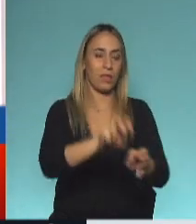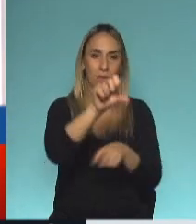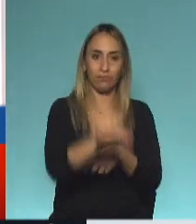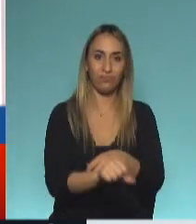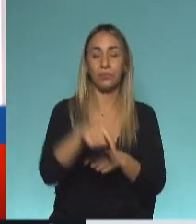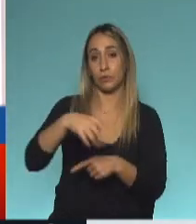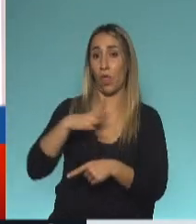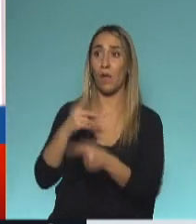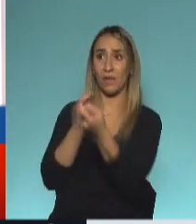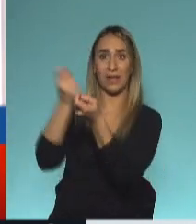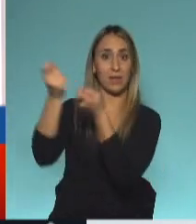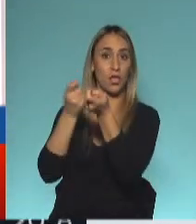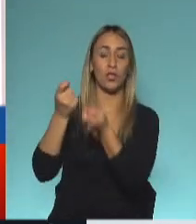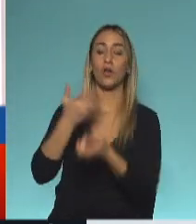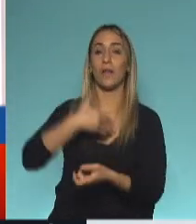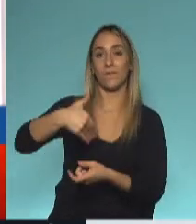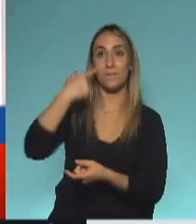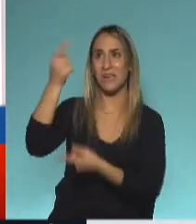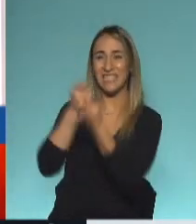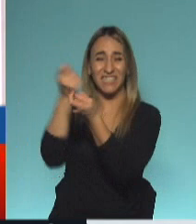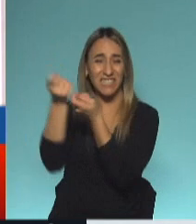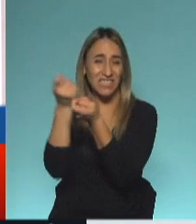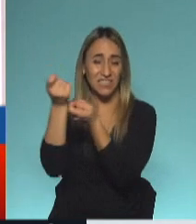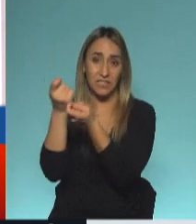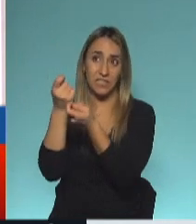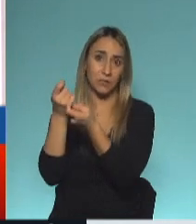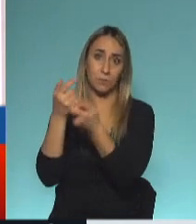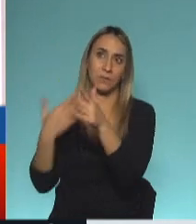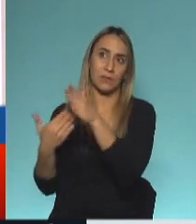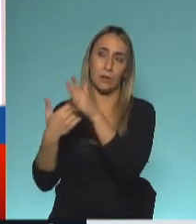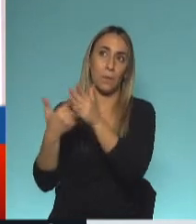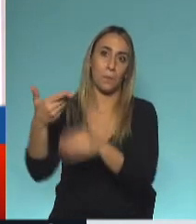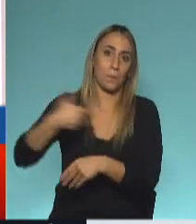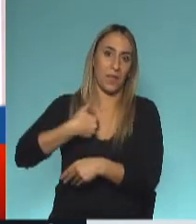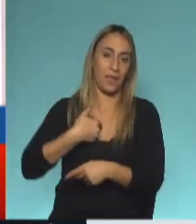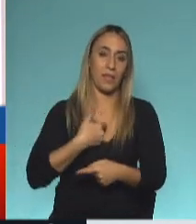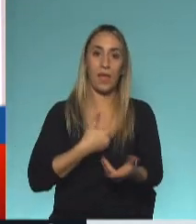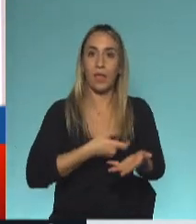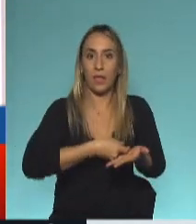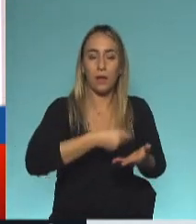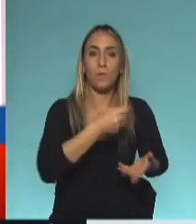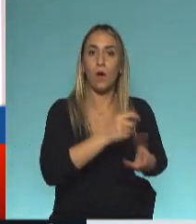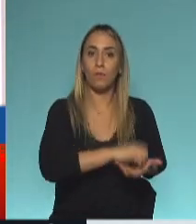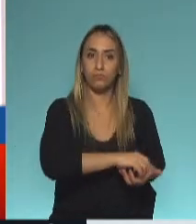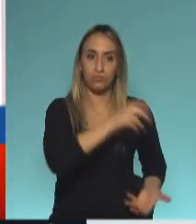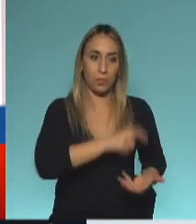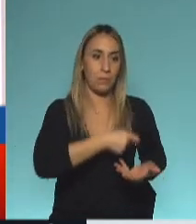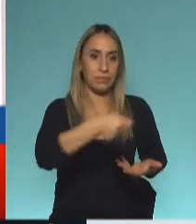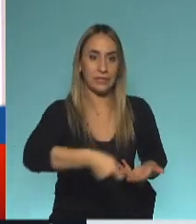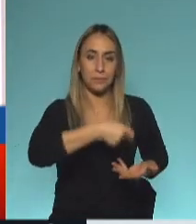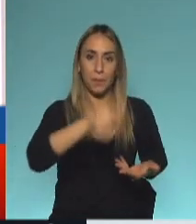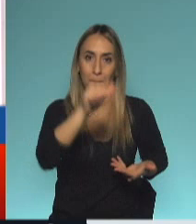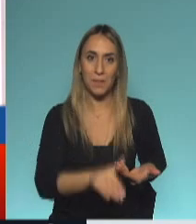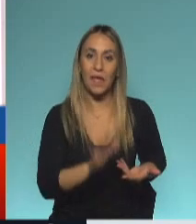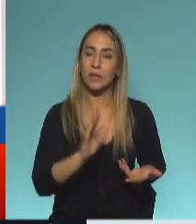en plenas negociaciones con el fondo monetario que son los principales requisitos que pide y al mismo tiempo seguir asistiendo a los sectores más vulnerables en un contexto en donde las